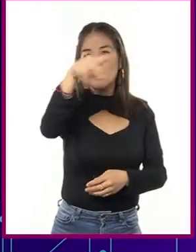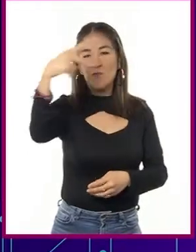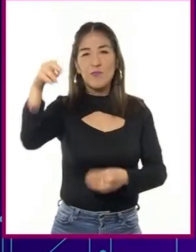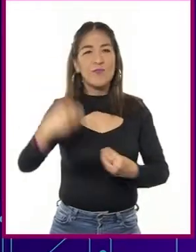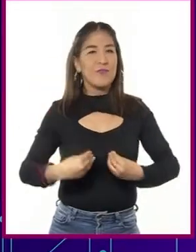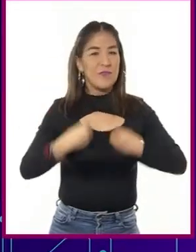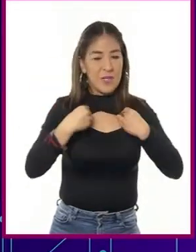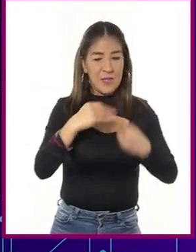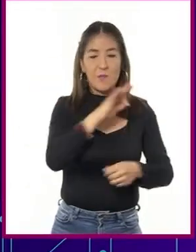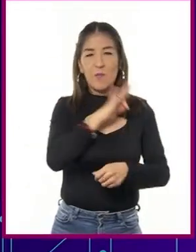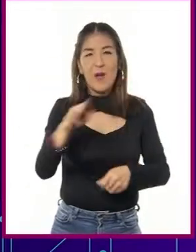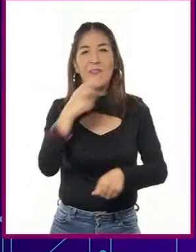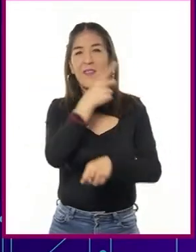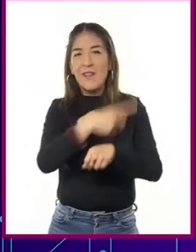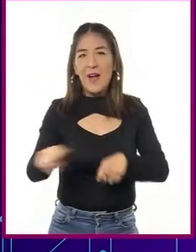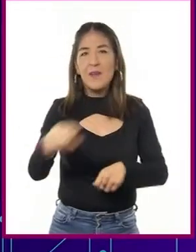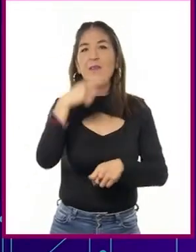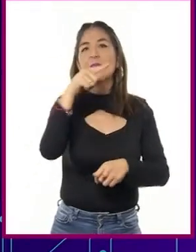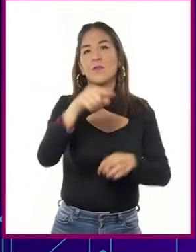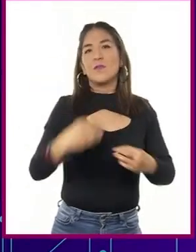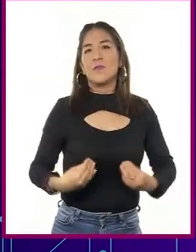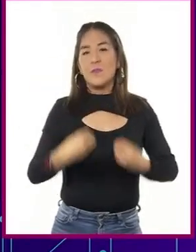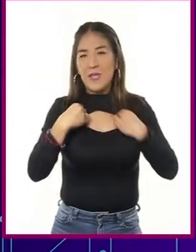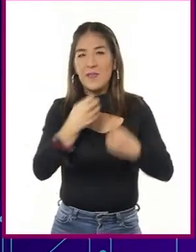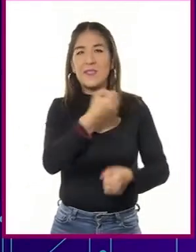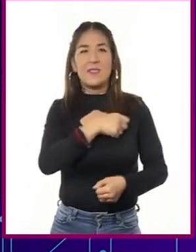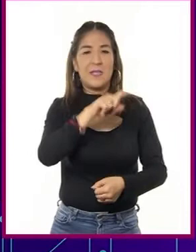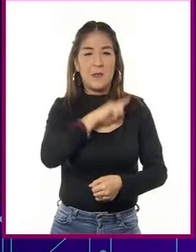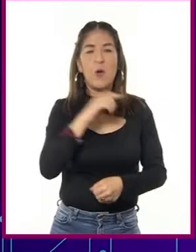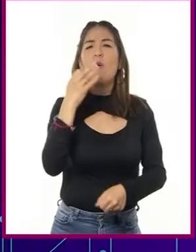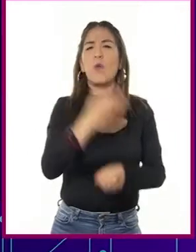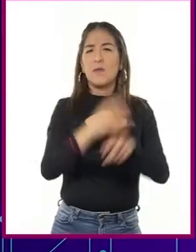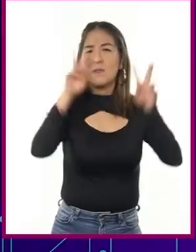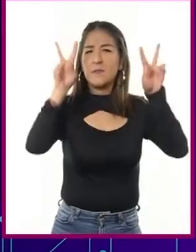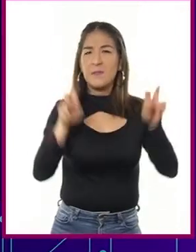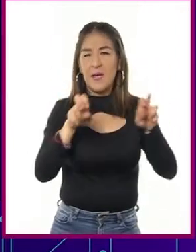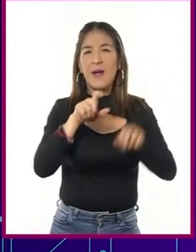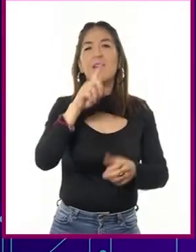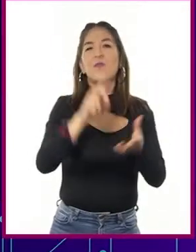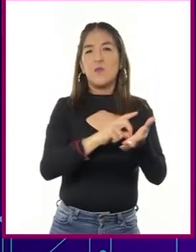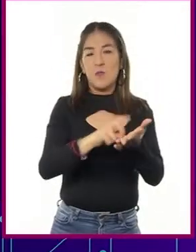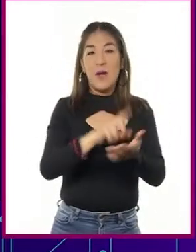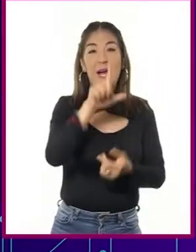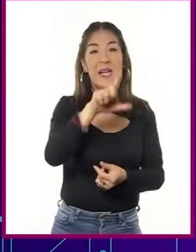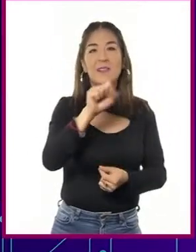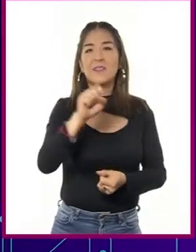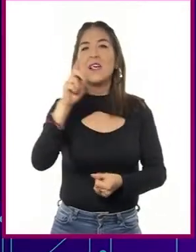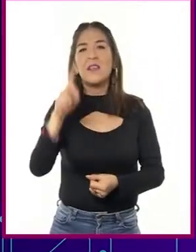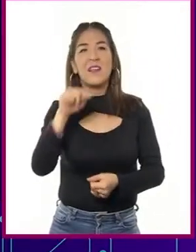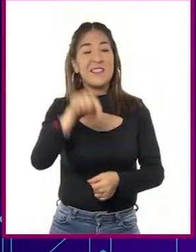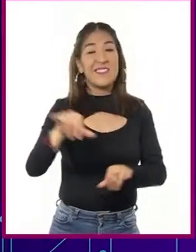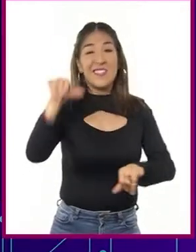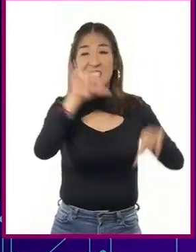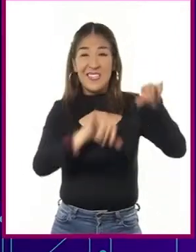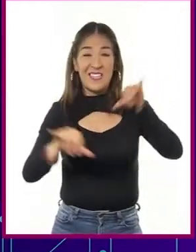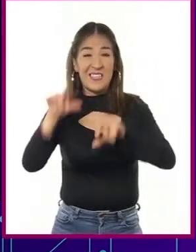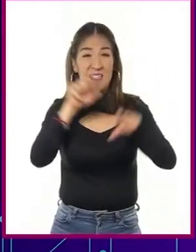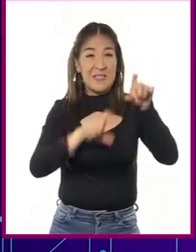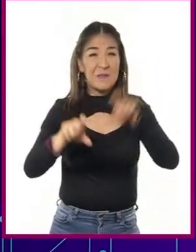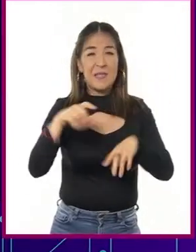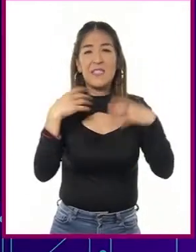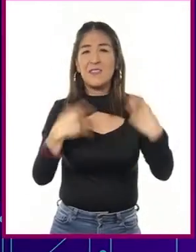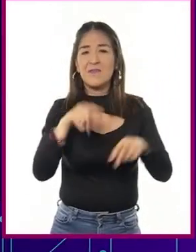salud. El día de hoy hablaremos sobre el LSD, un producto químico que genera adicción de